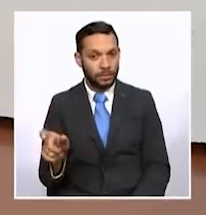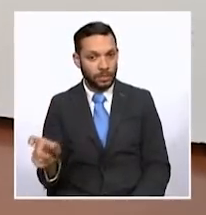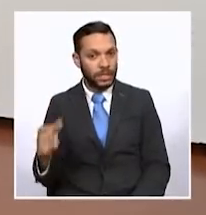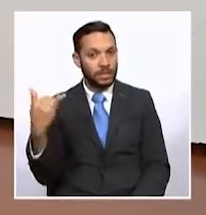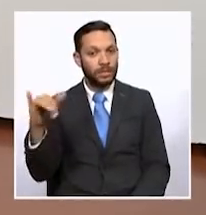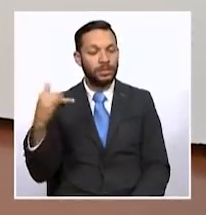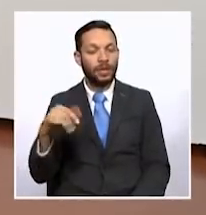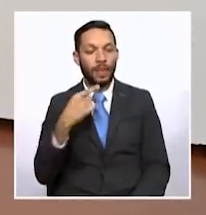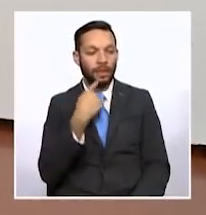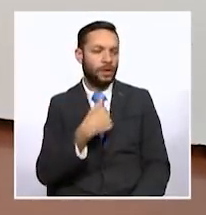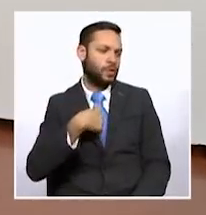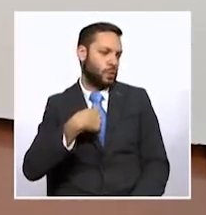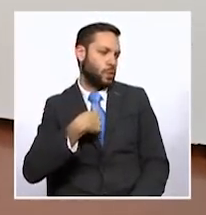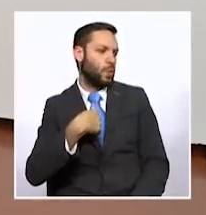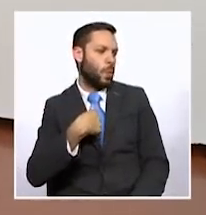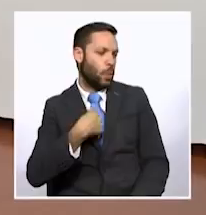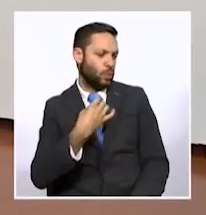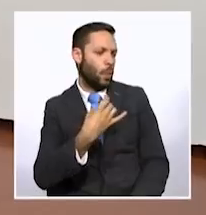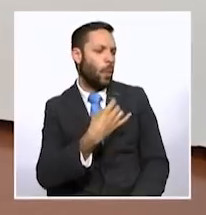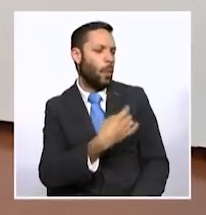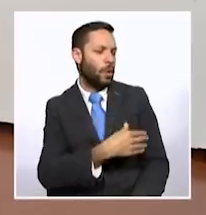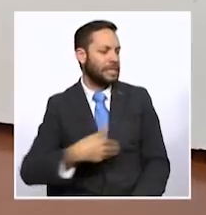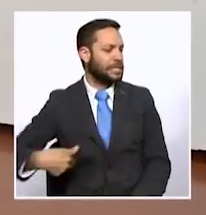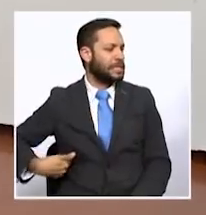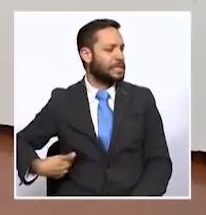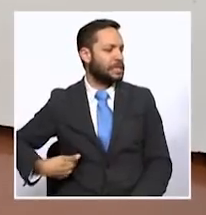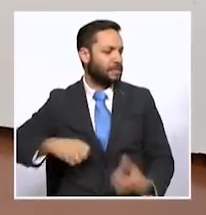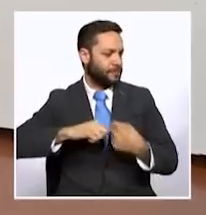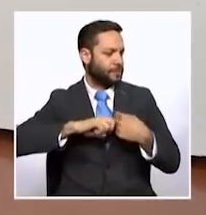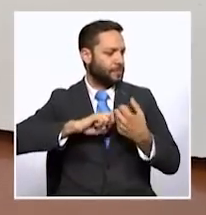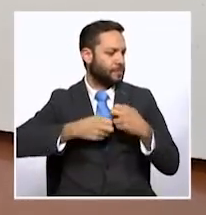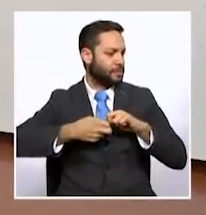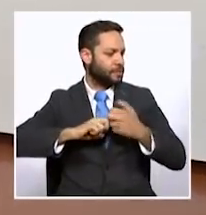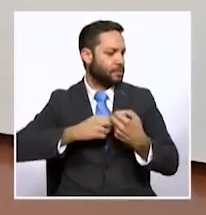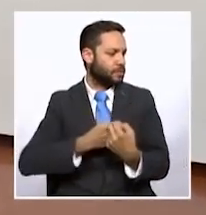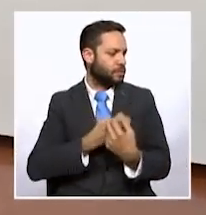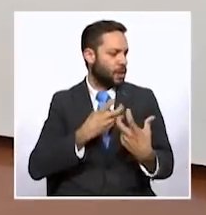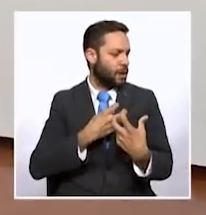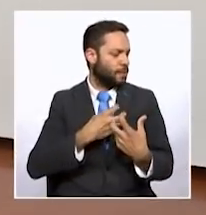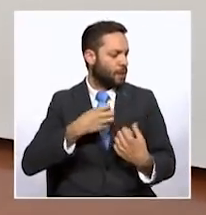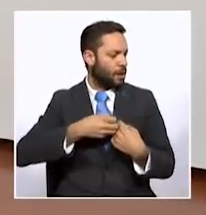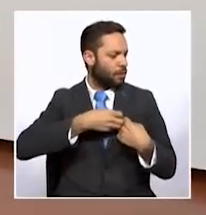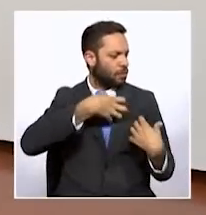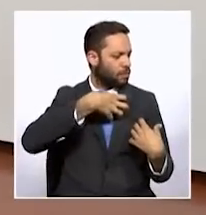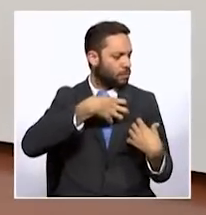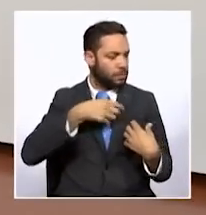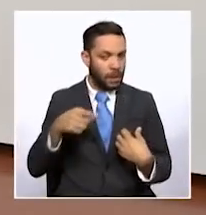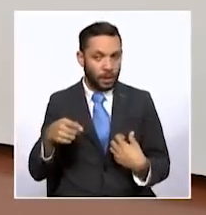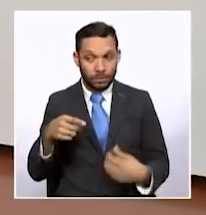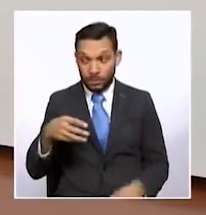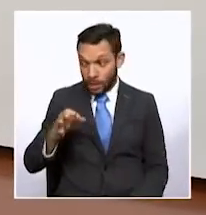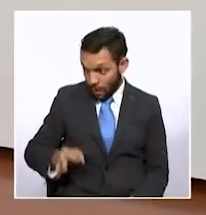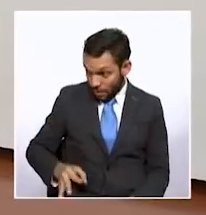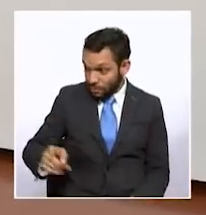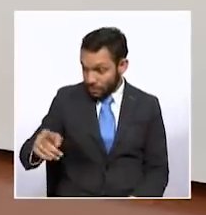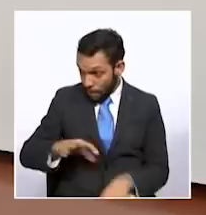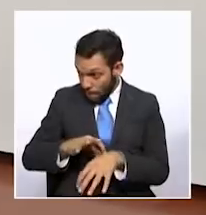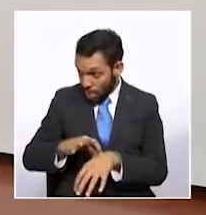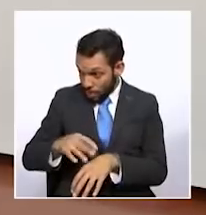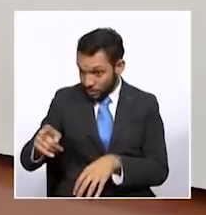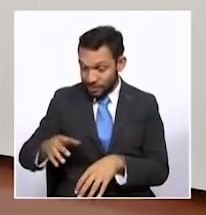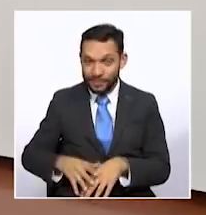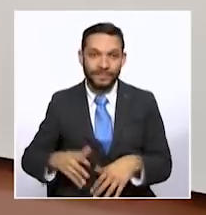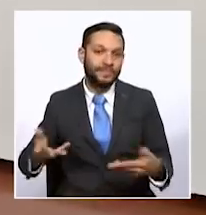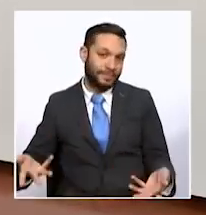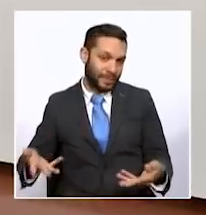con el diagnóstico? Doctor, yo vengo porque tengo una artrosis, tengo una sacroileitis y resulta que ya vamos a hablar más adelante del